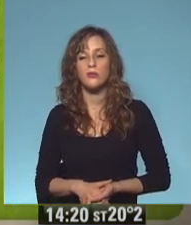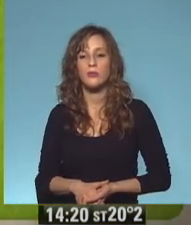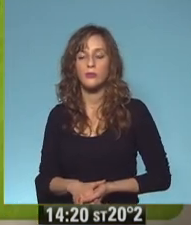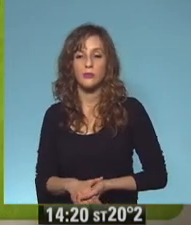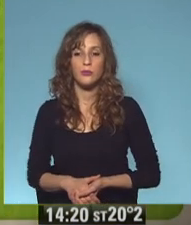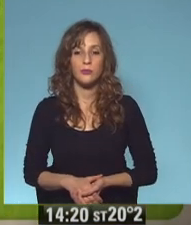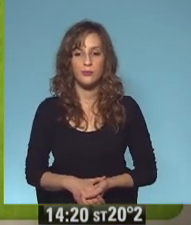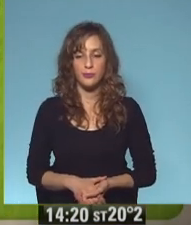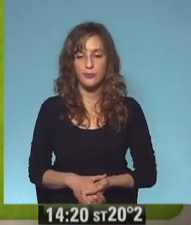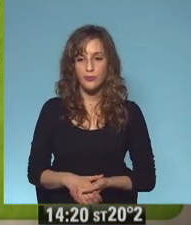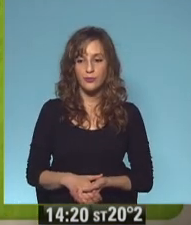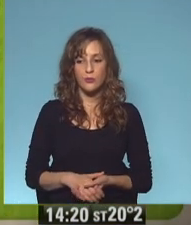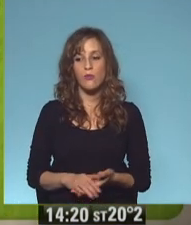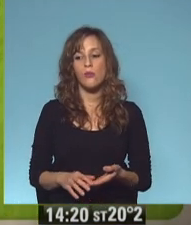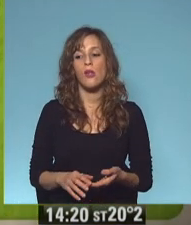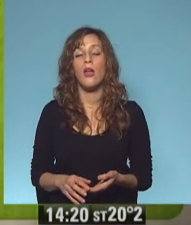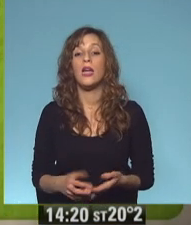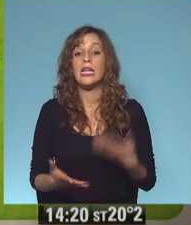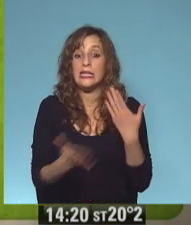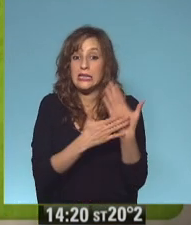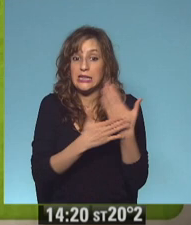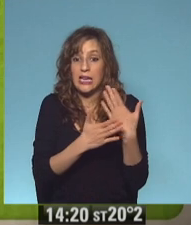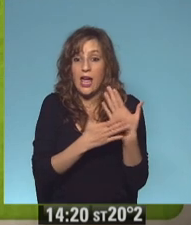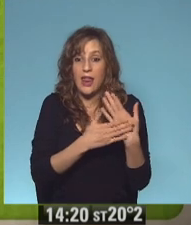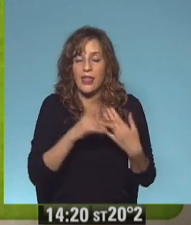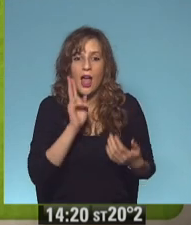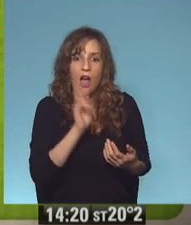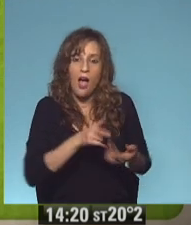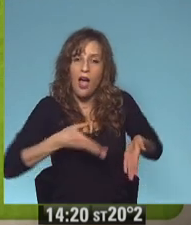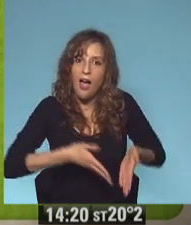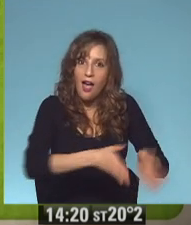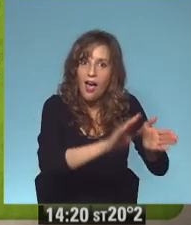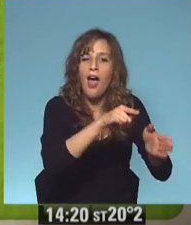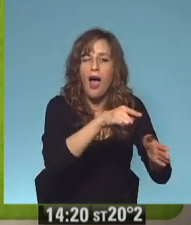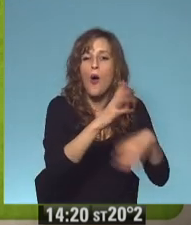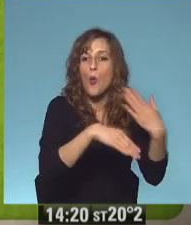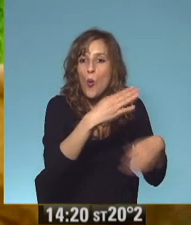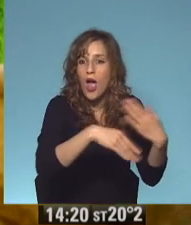Y en el camino de la izquierda está... la casa del horror.